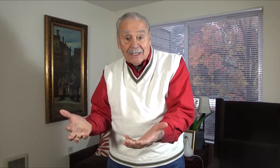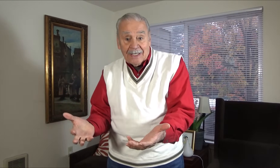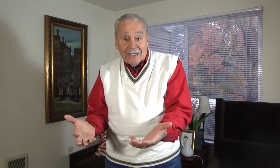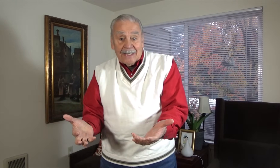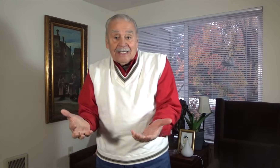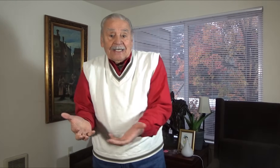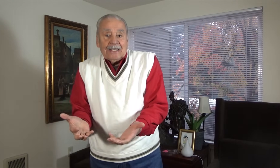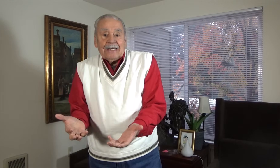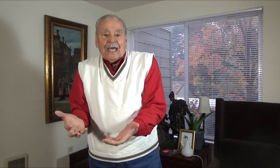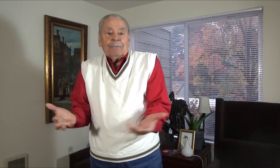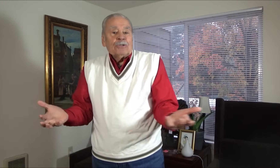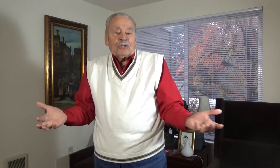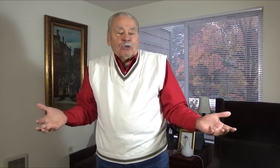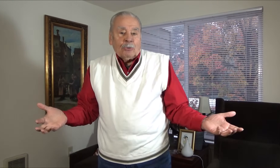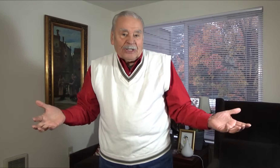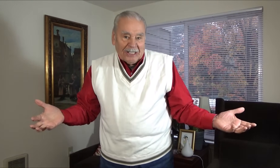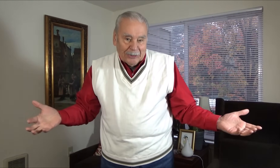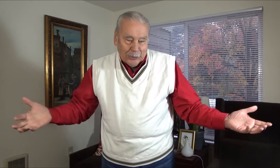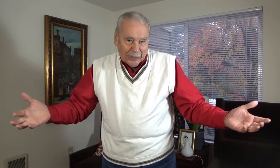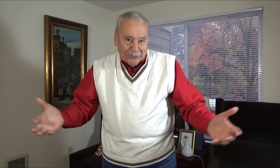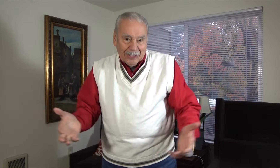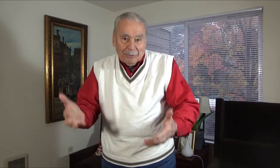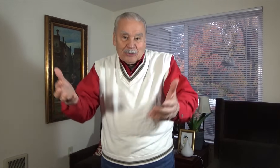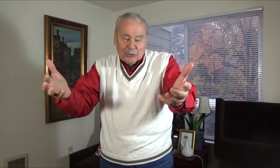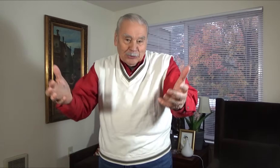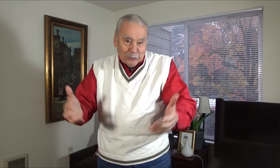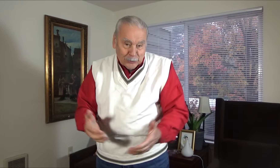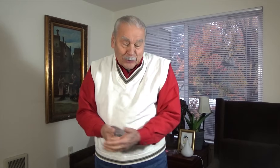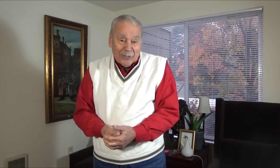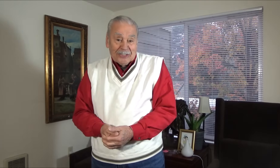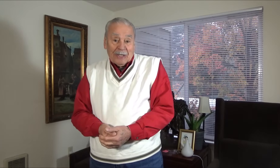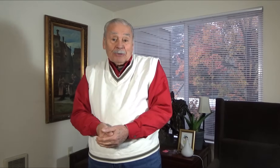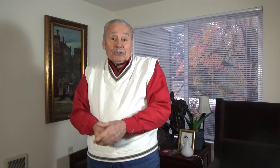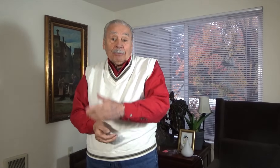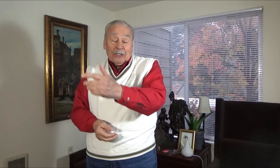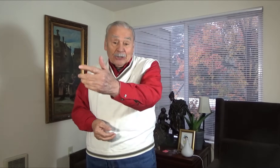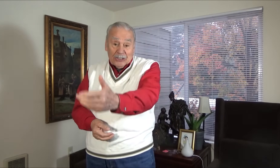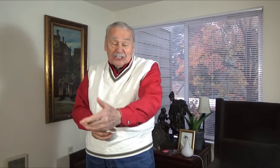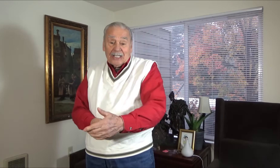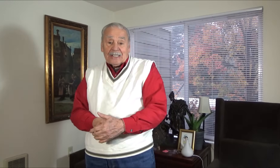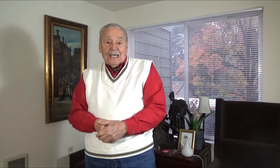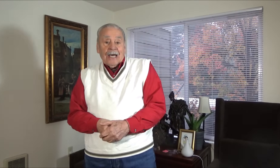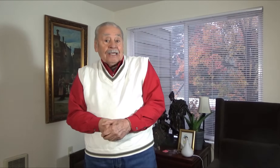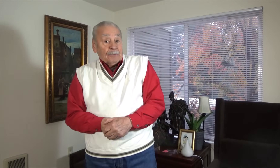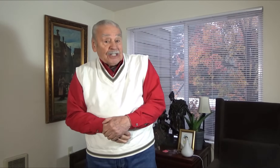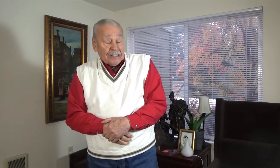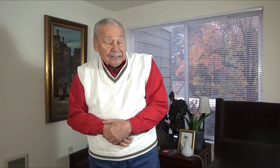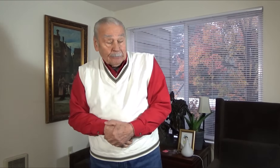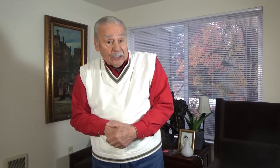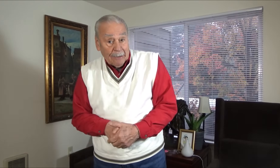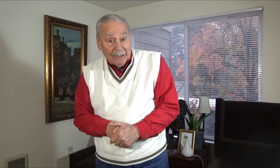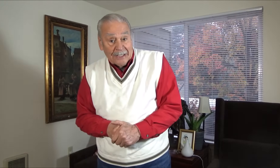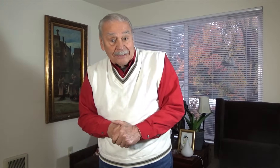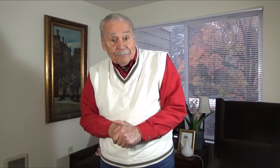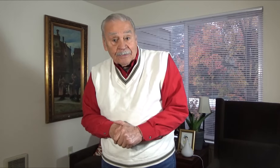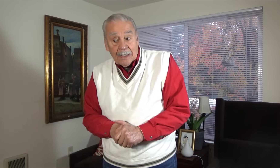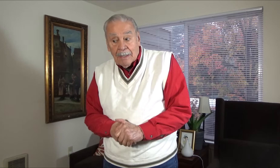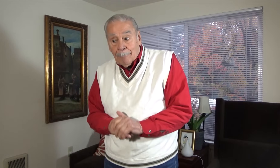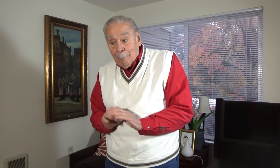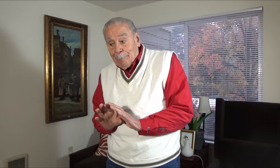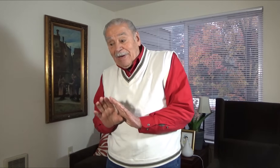delante. Y hay muchos comunicadores, hay muchos youtubers, hay muchos periodistas, hay mucha gente muy